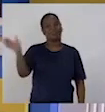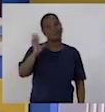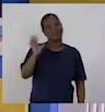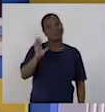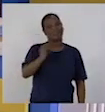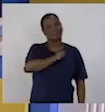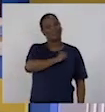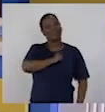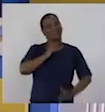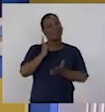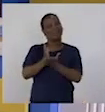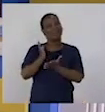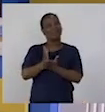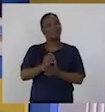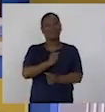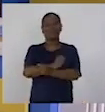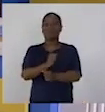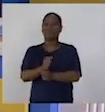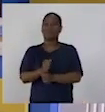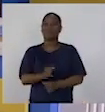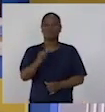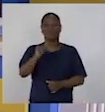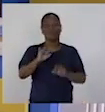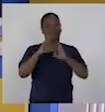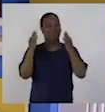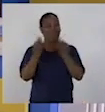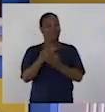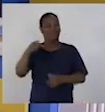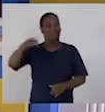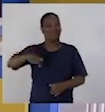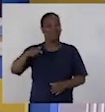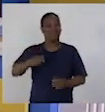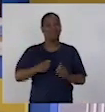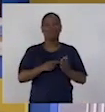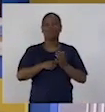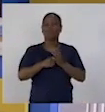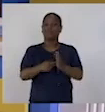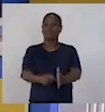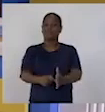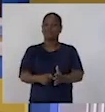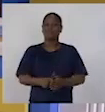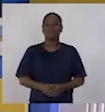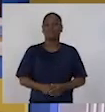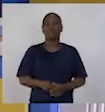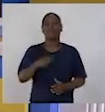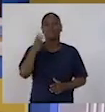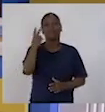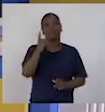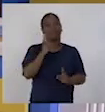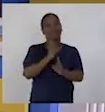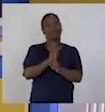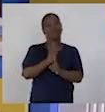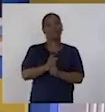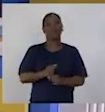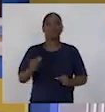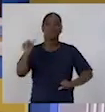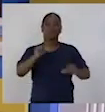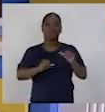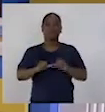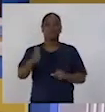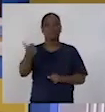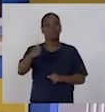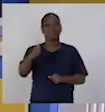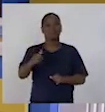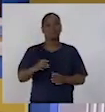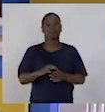Un saludo, queridos estudiantes, profesores y familiares que hoy nos encontramos en este segundo momento para dar a conocer